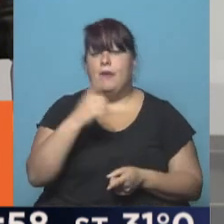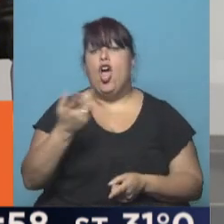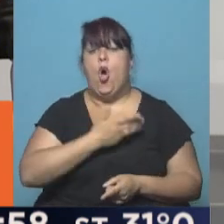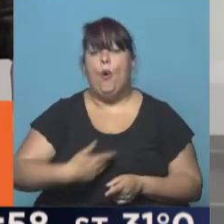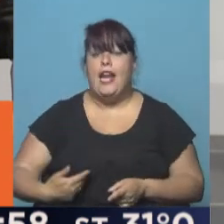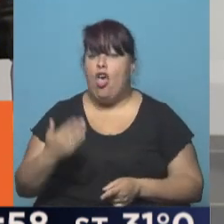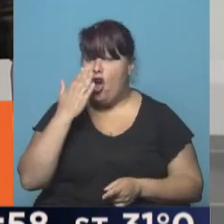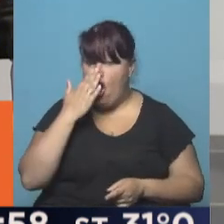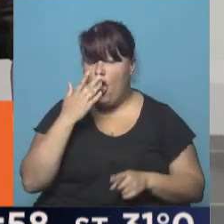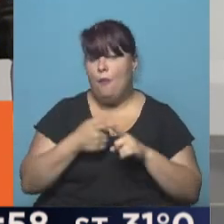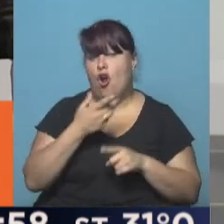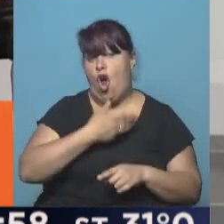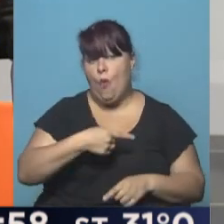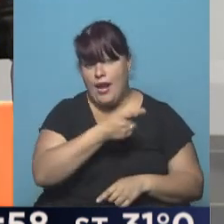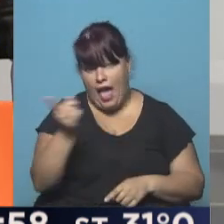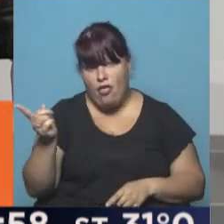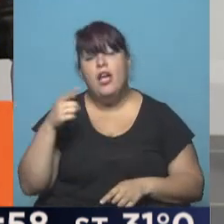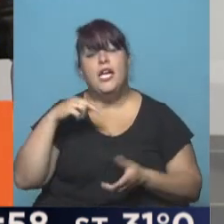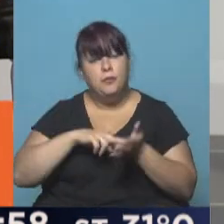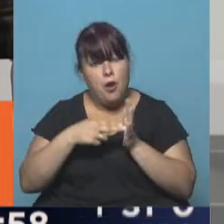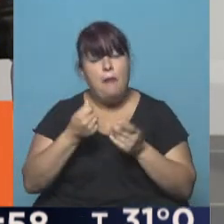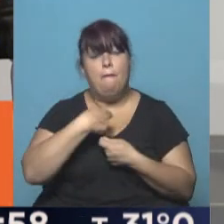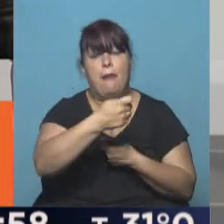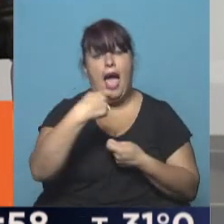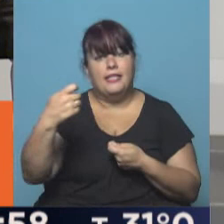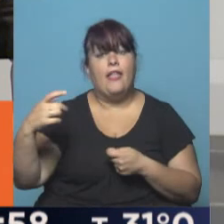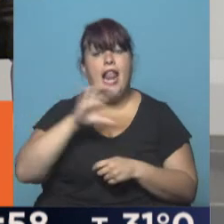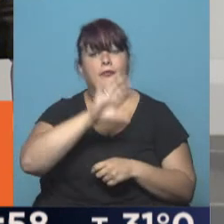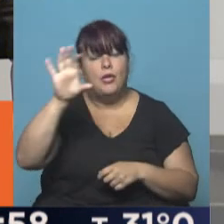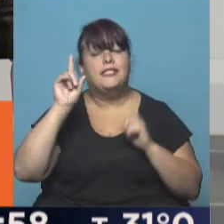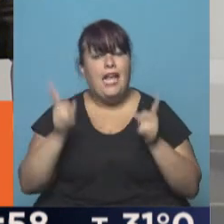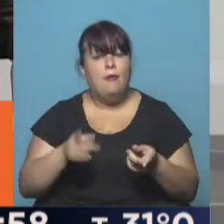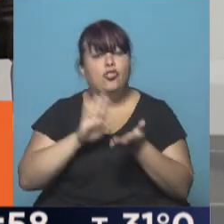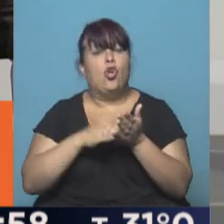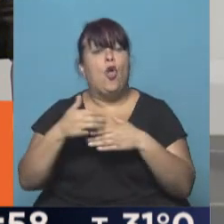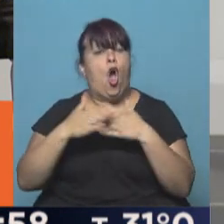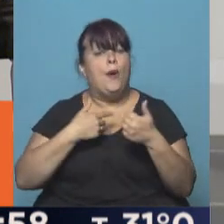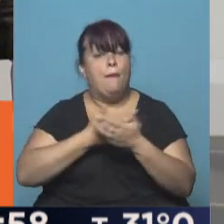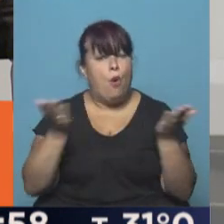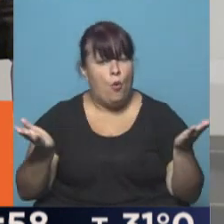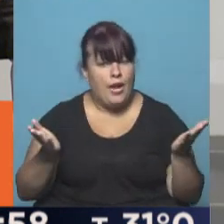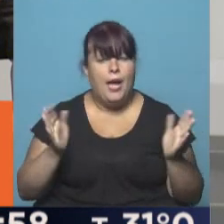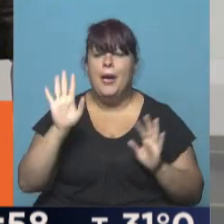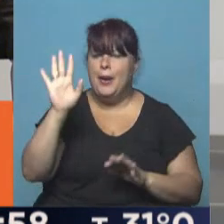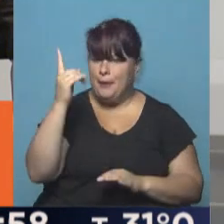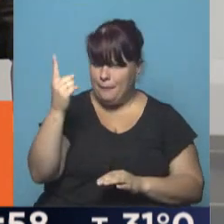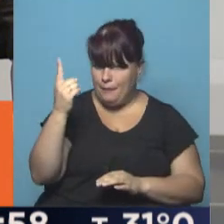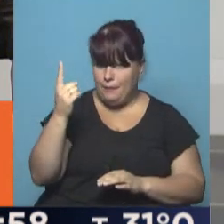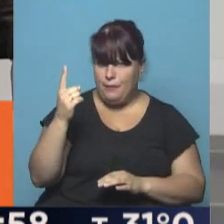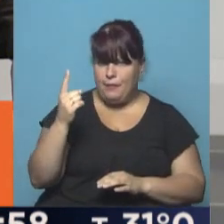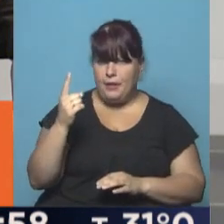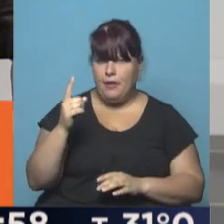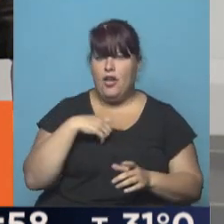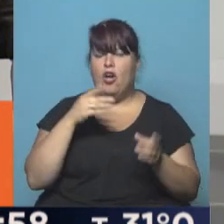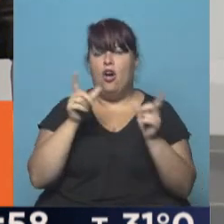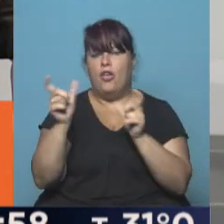de Córdoba, en nombre de los gobernadores, si esto va a afectar a las partidas presupuestarias provinciales también en ese sentido de obra pública. Sí, primero, antes que nada,